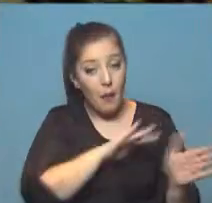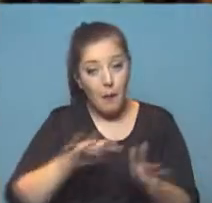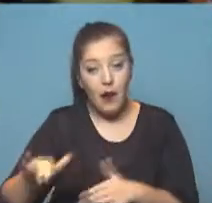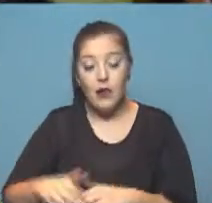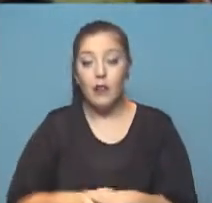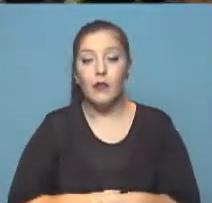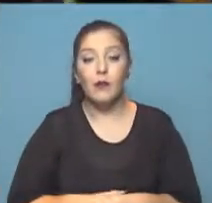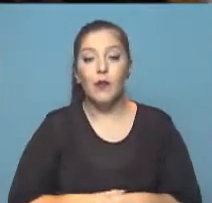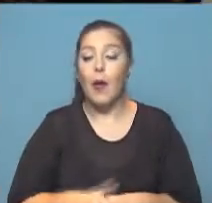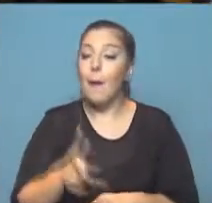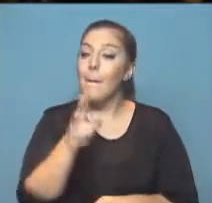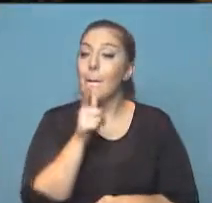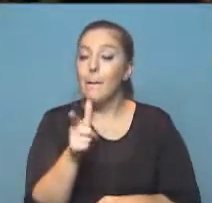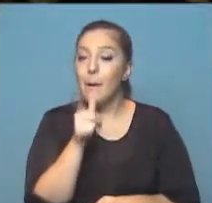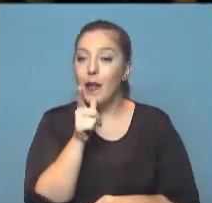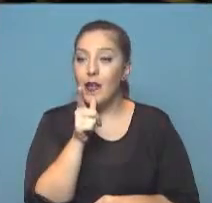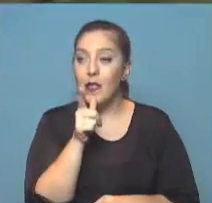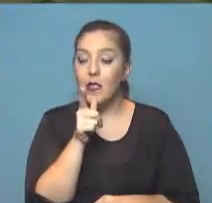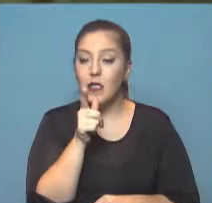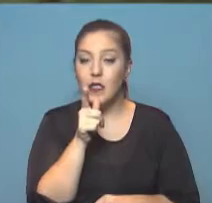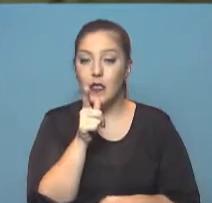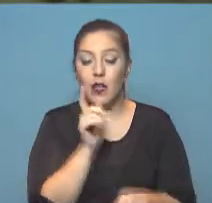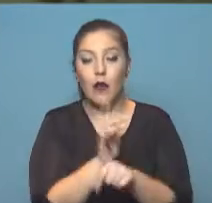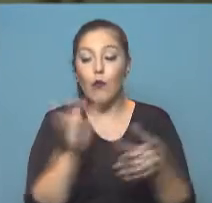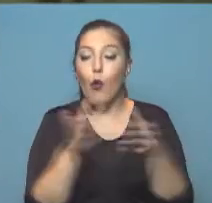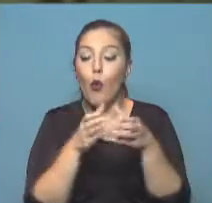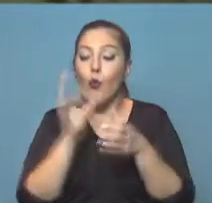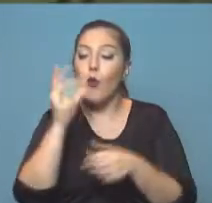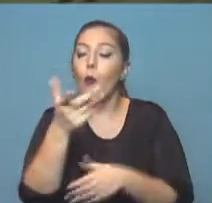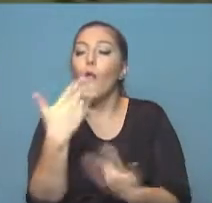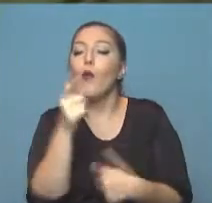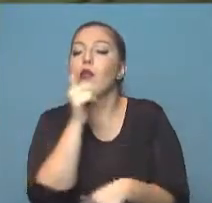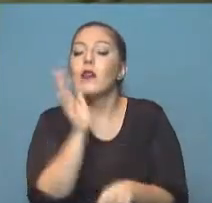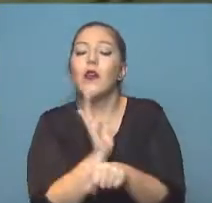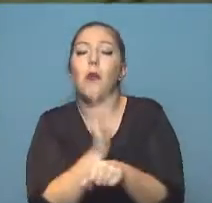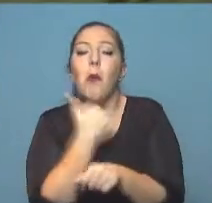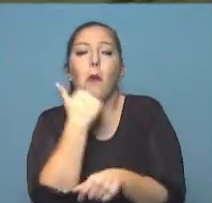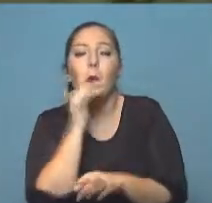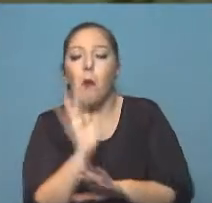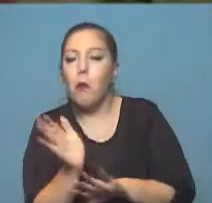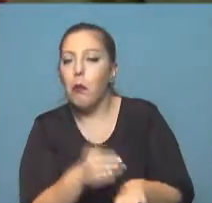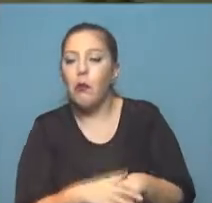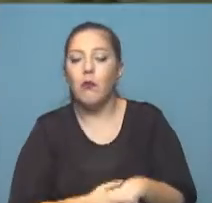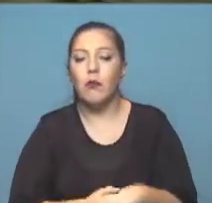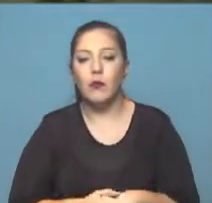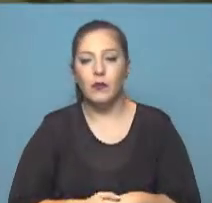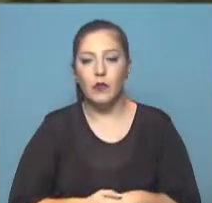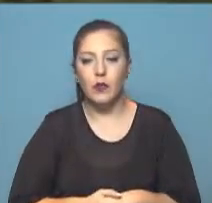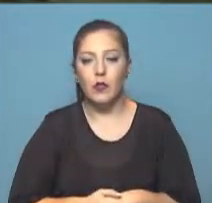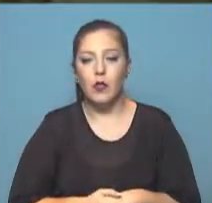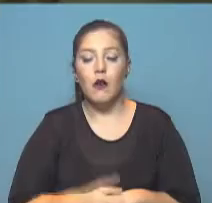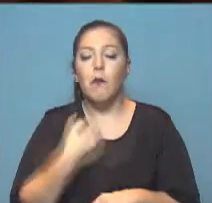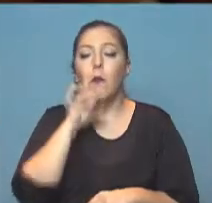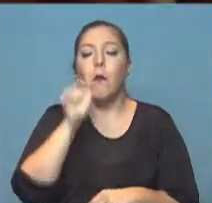lado, me parece que ese conjunto de los colombianos que podríamos llamar los indiferentes, son indiferentes